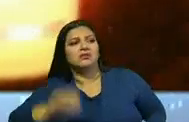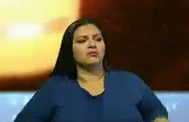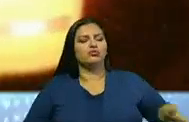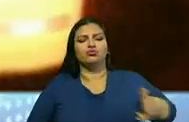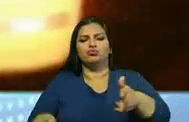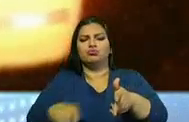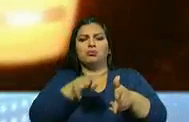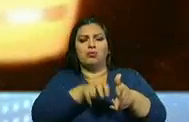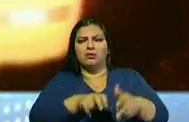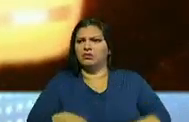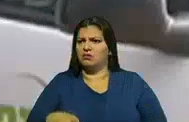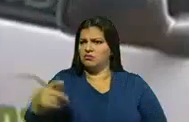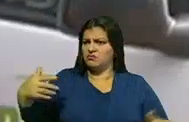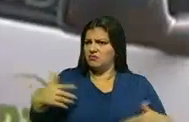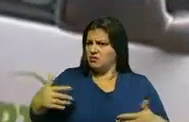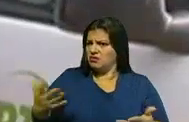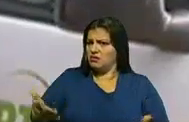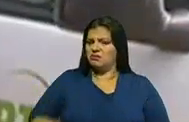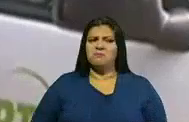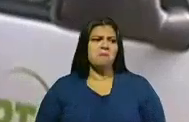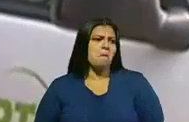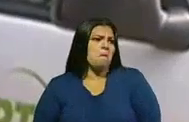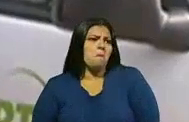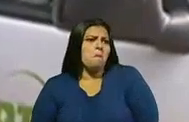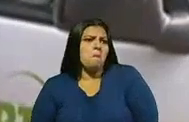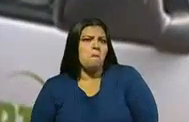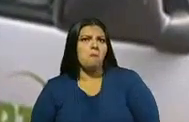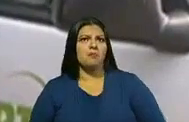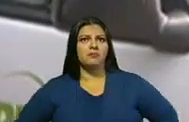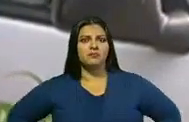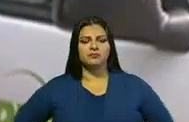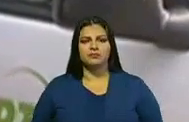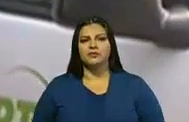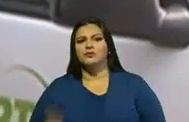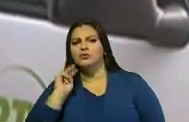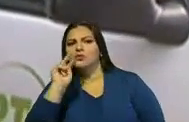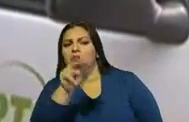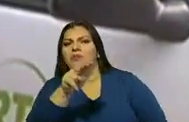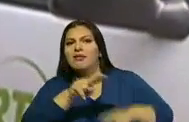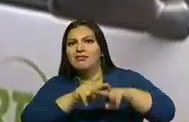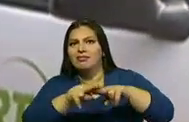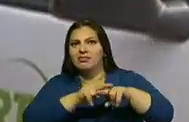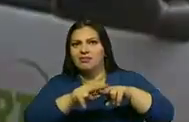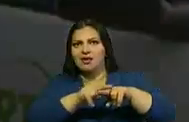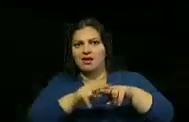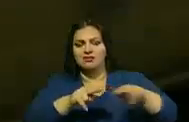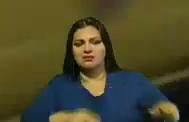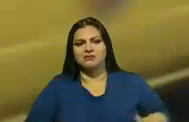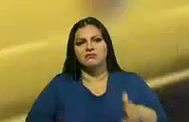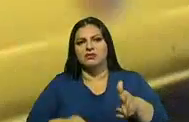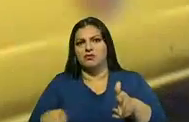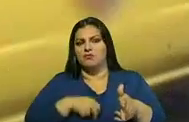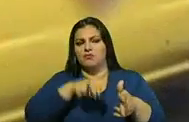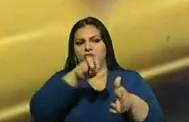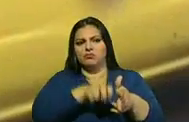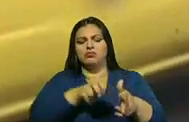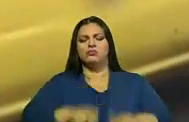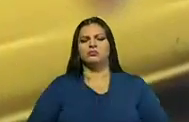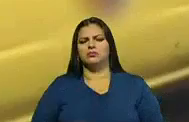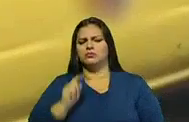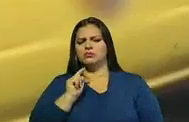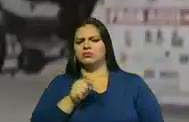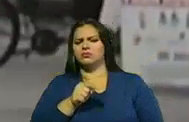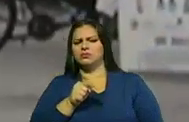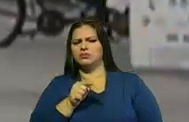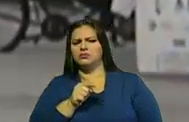nada. Yo llamo a cooperativas y asimismo cuando yo me subo al carro confirmo los datos del conductor y del carro. Es necesario estar atentos